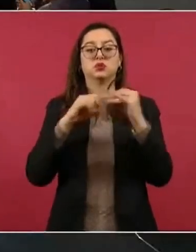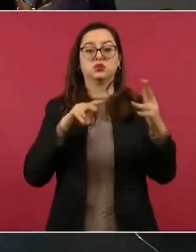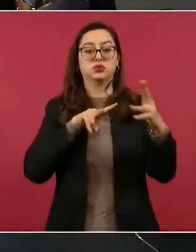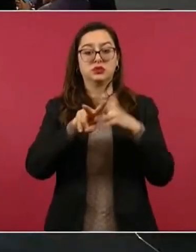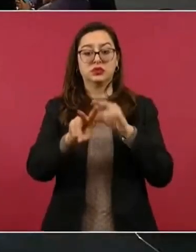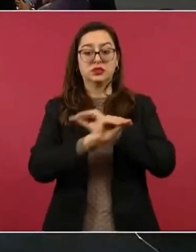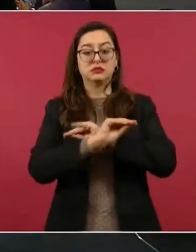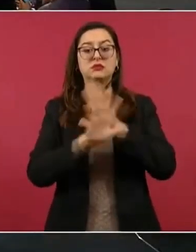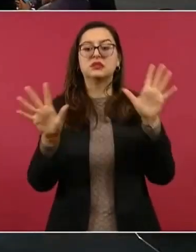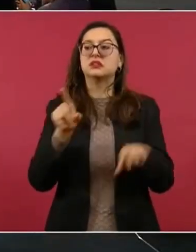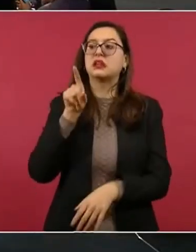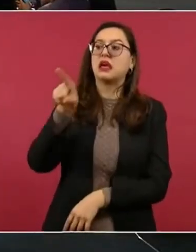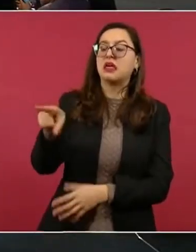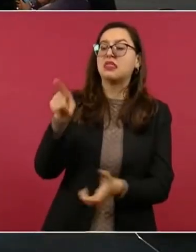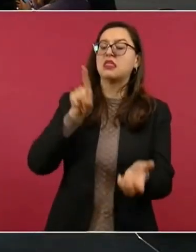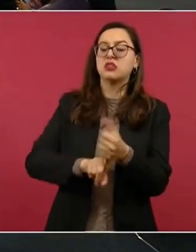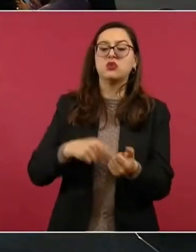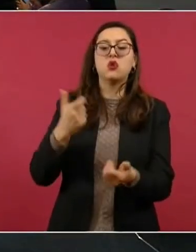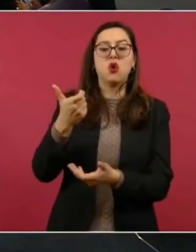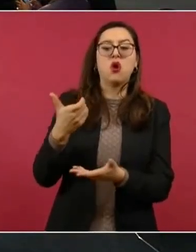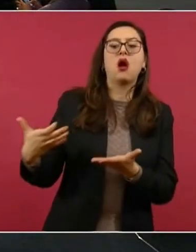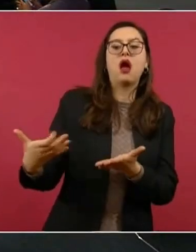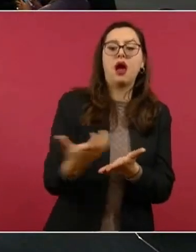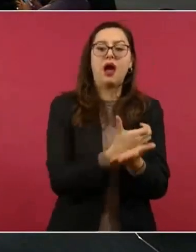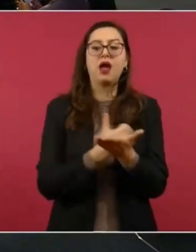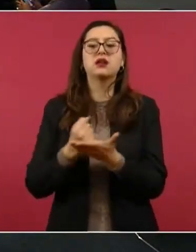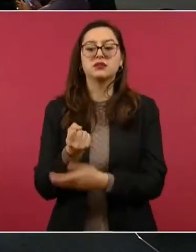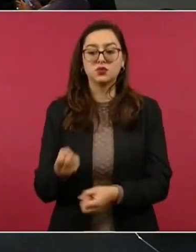¿No tienes por ahí lo que gana?